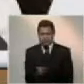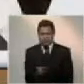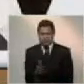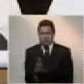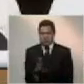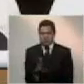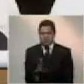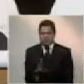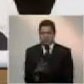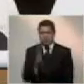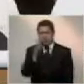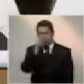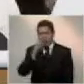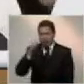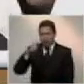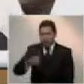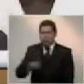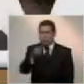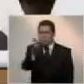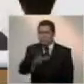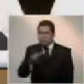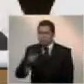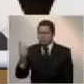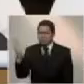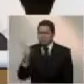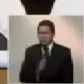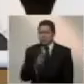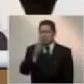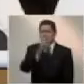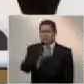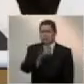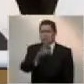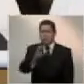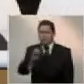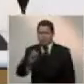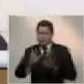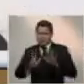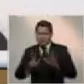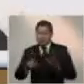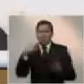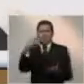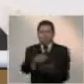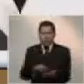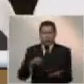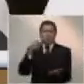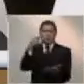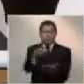hace aproximadamente 2 años, porque hay gente que viene desde el año 2008 realizando pagos